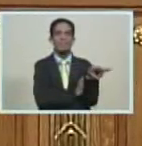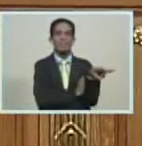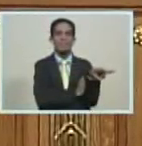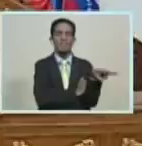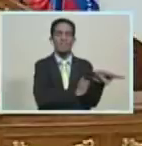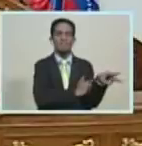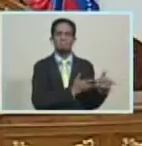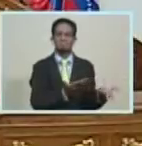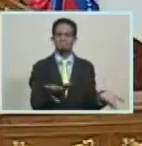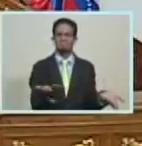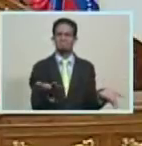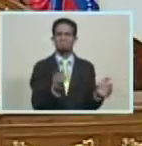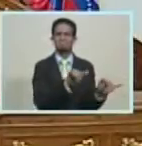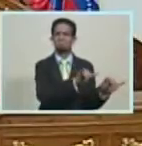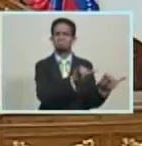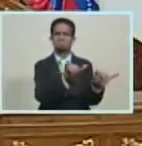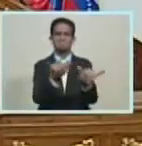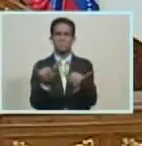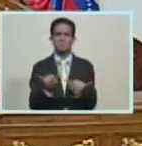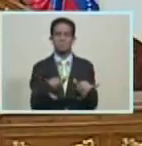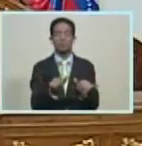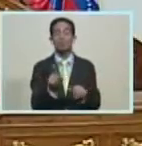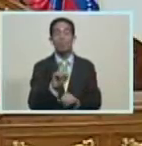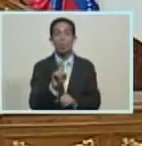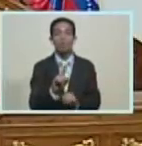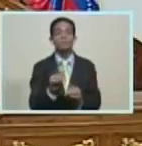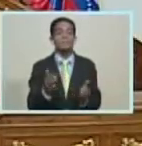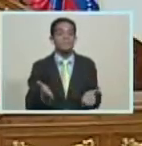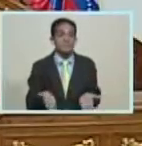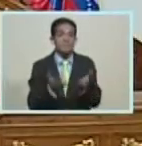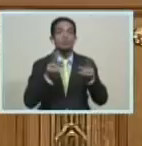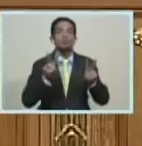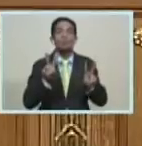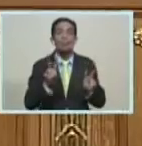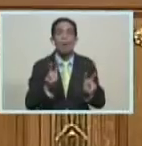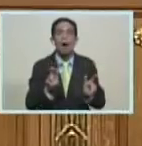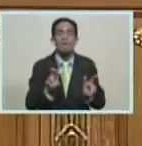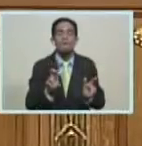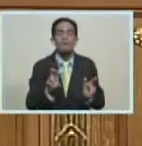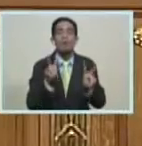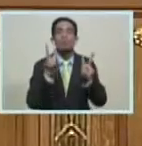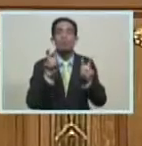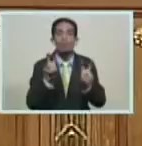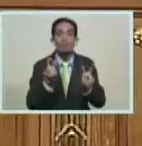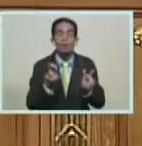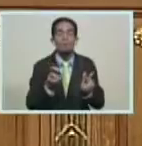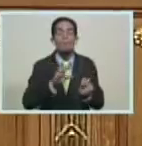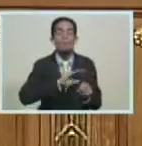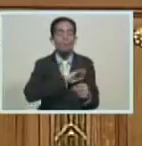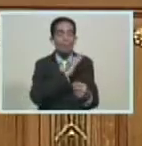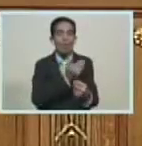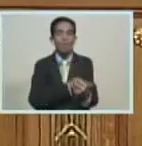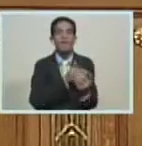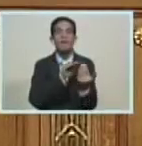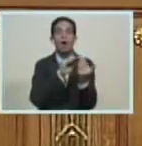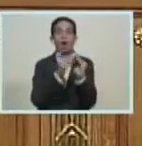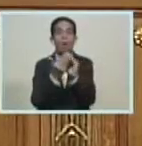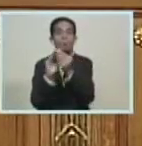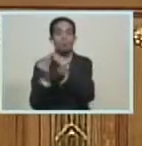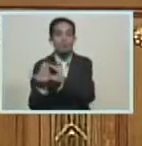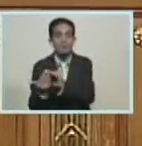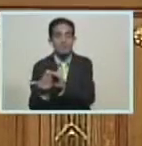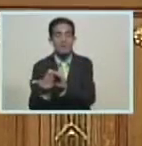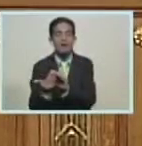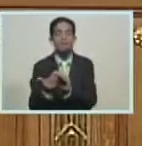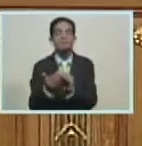cambio permanente. Lo nuevo en el poder popular, lo nuevo en el poder comunal, lo nuevo en el sistema